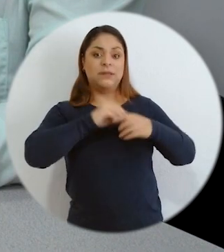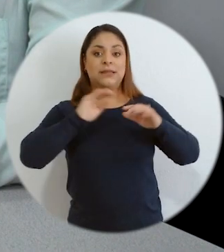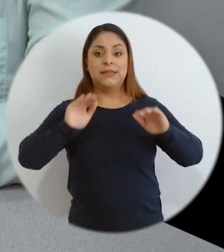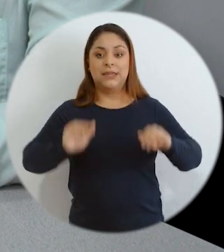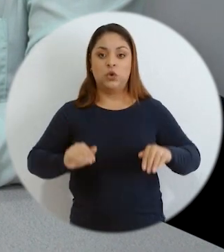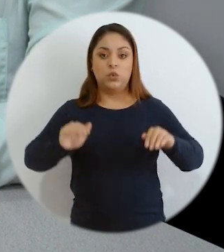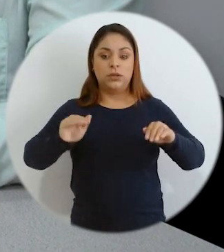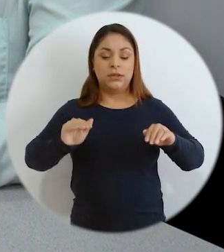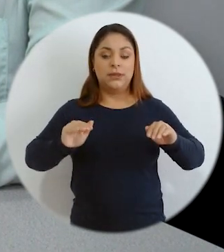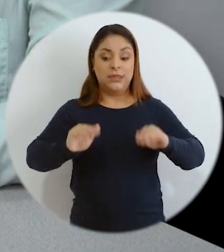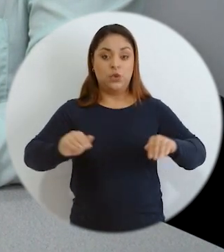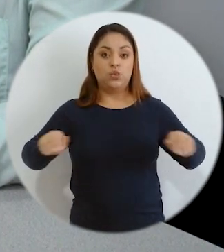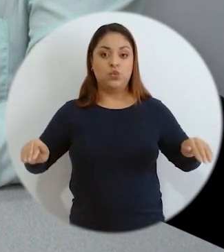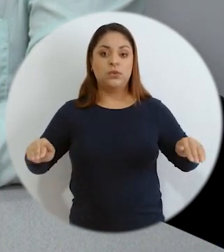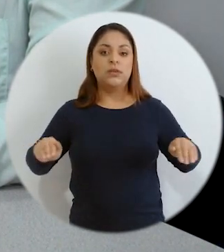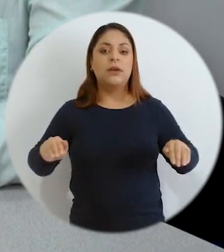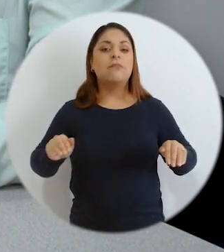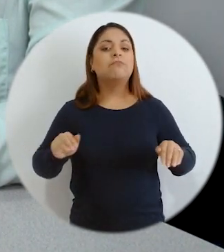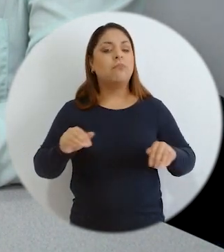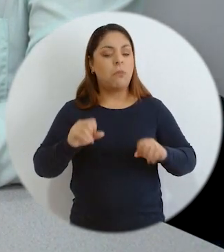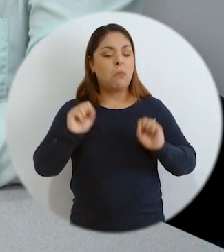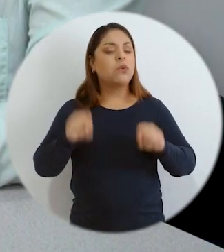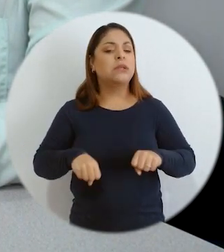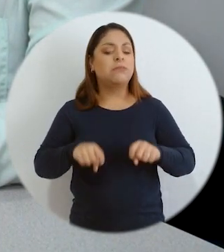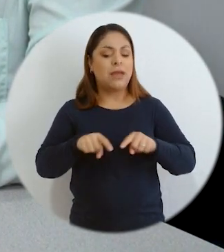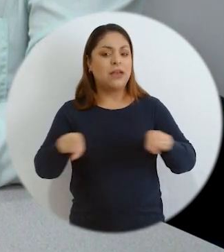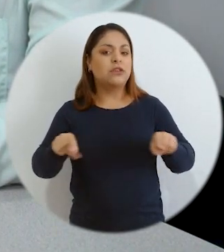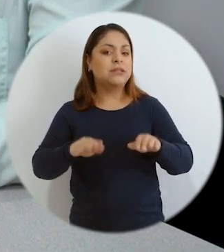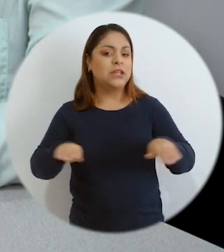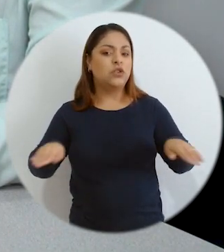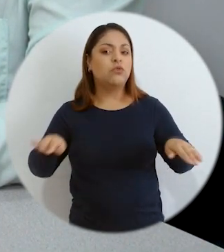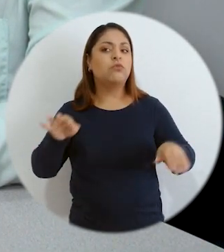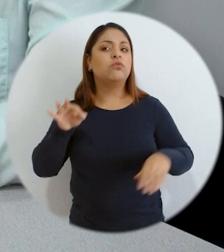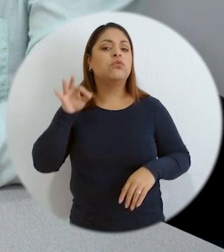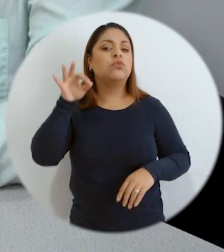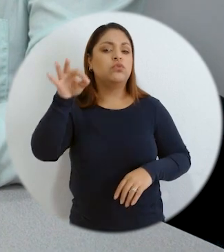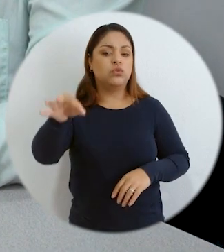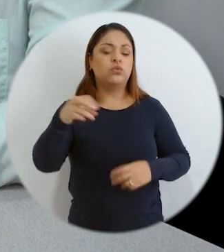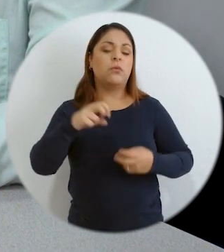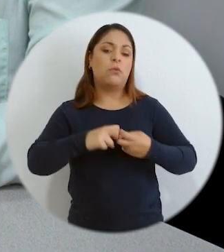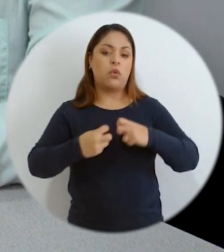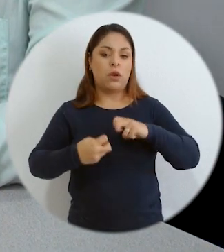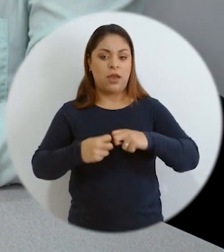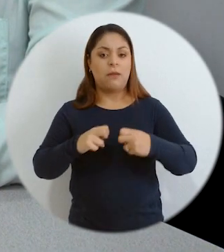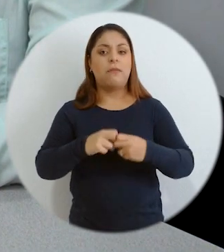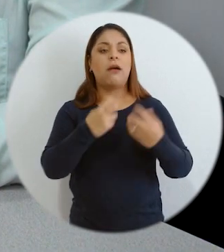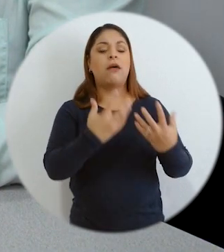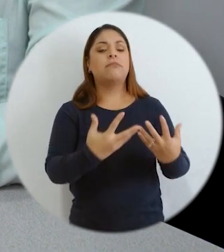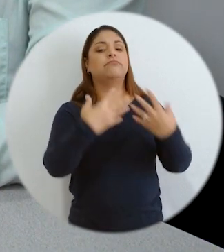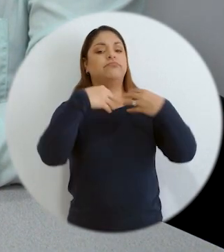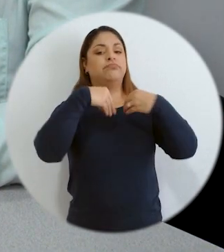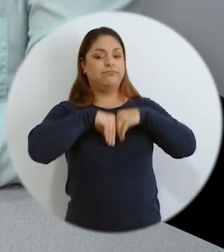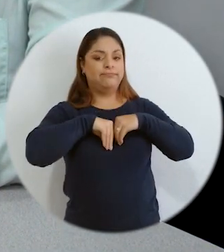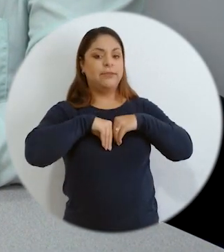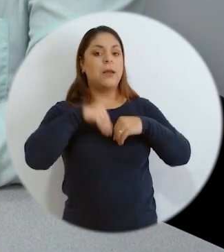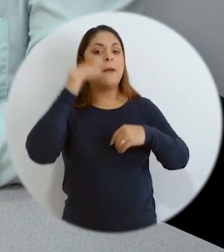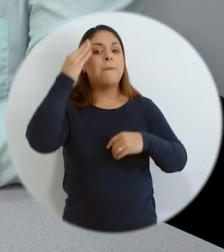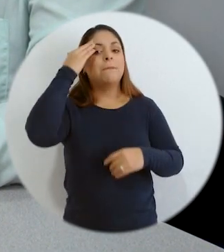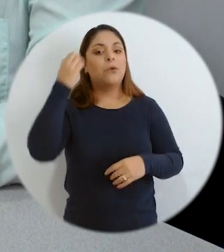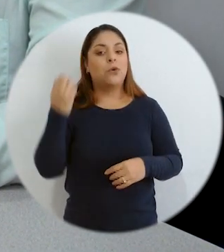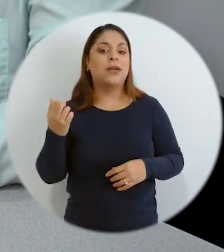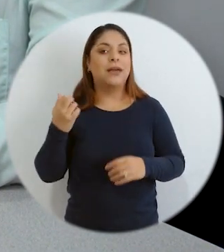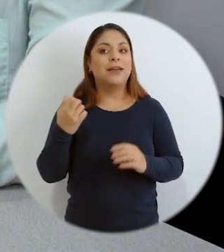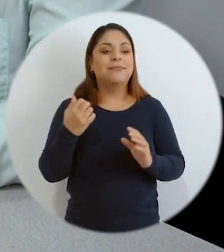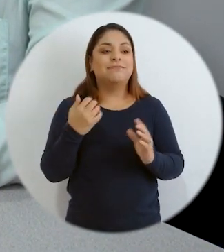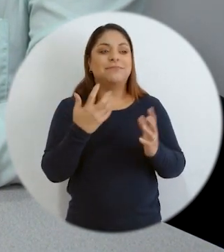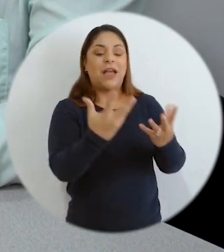la vida de un chico hay más probabilidades de que este chico tenga problemas de salud a largo plazo y de que se involucre eventualmente